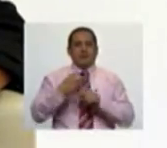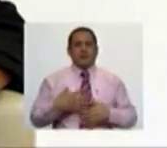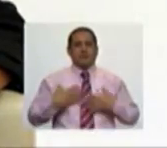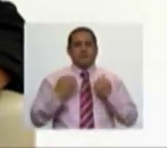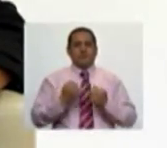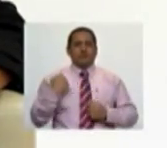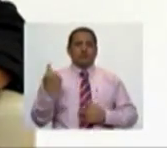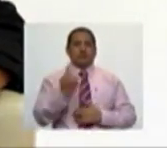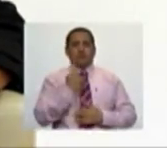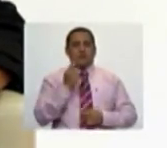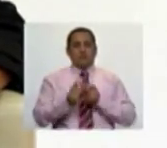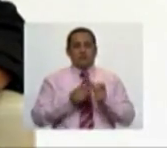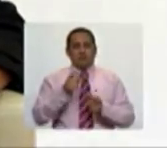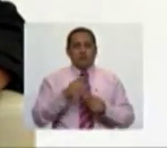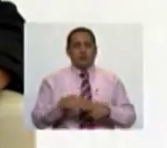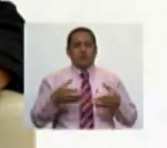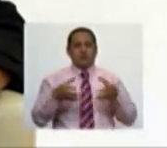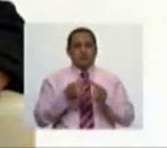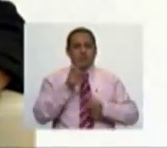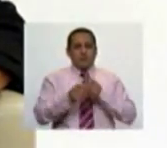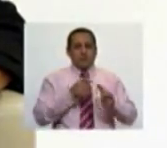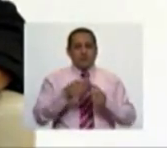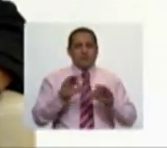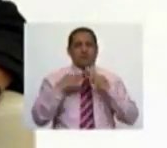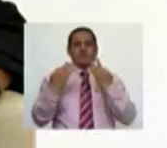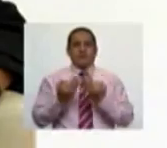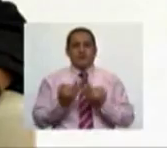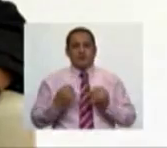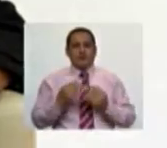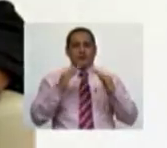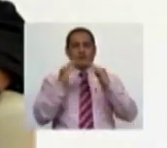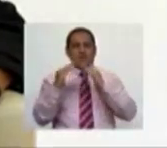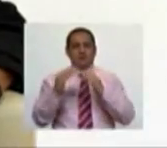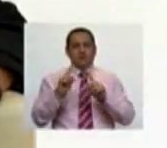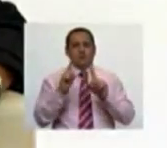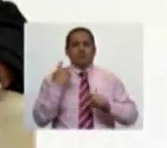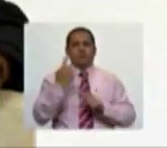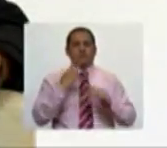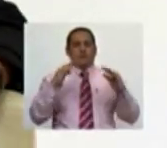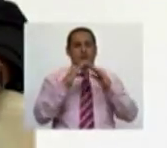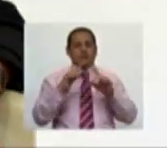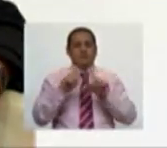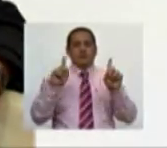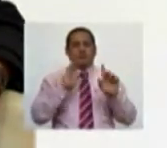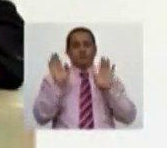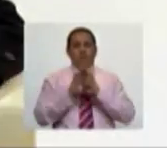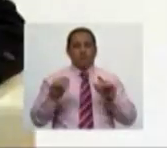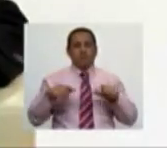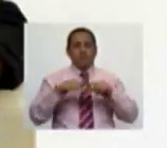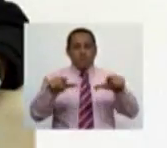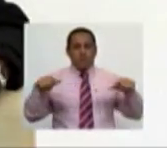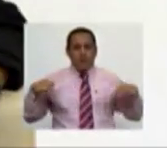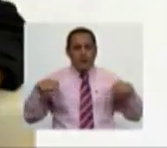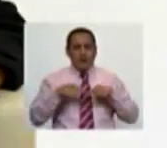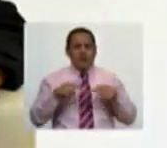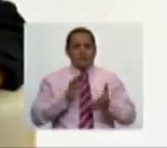sumar esfuerzos, todo, ciudadanía, gobierno, familias, barrios, ya no solamente es una casa segura, sino es un